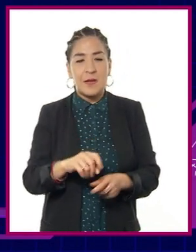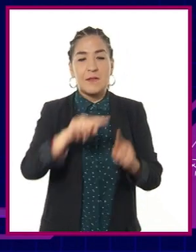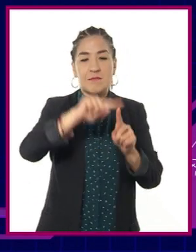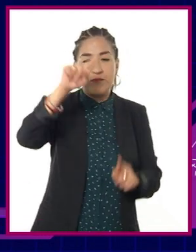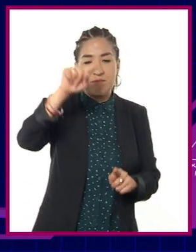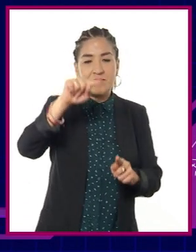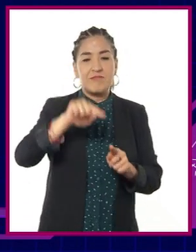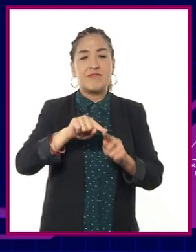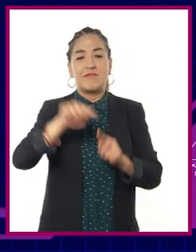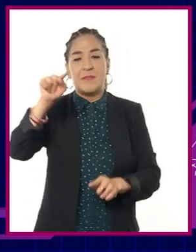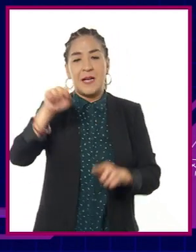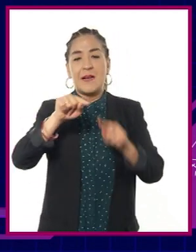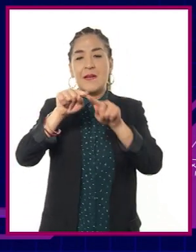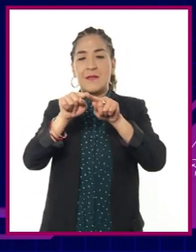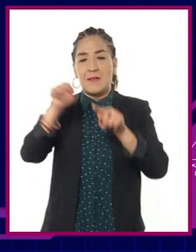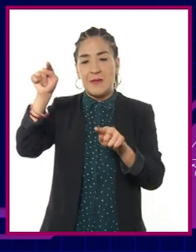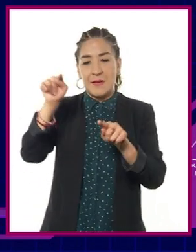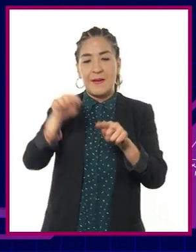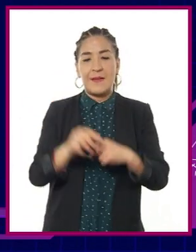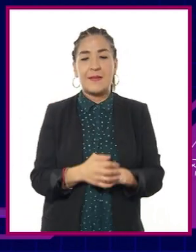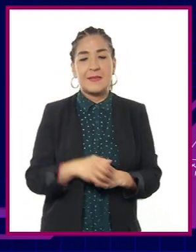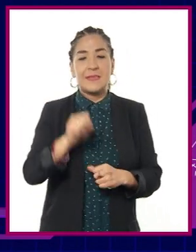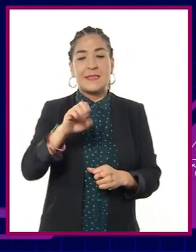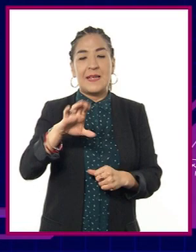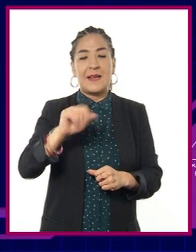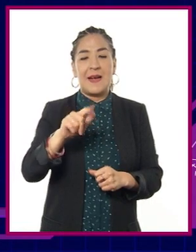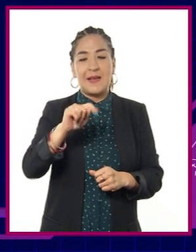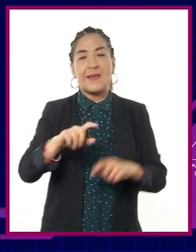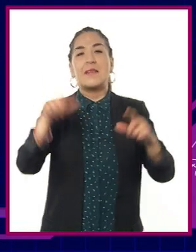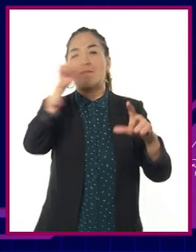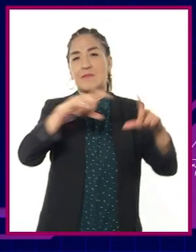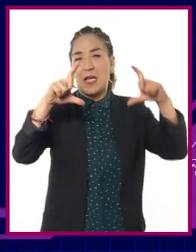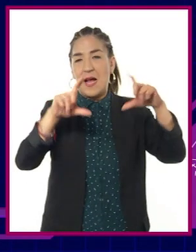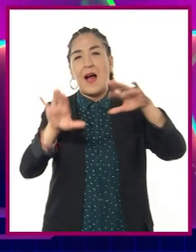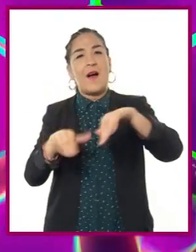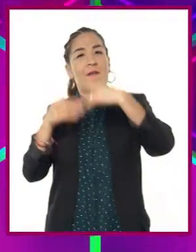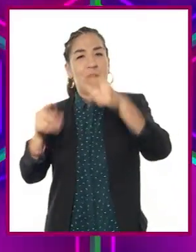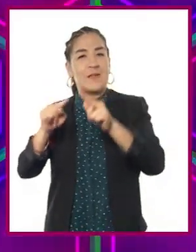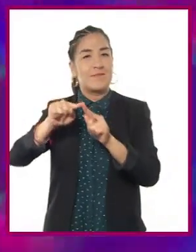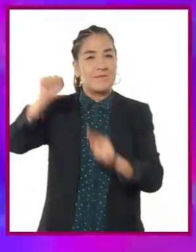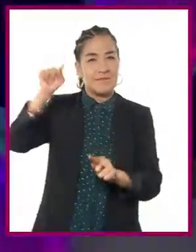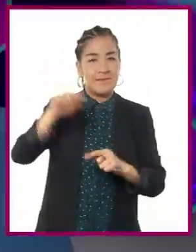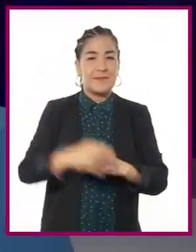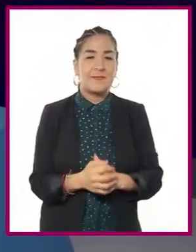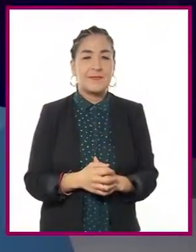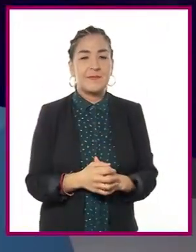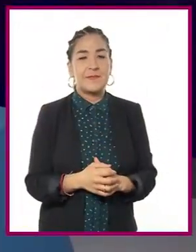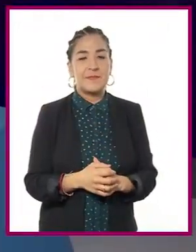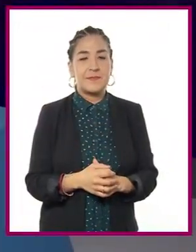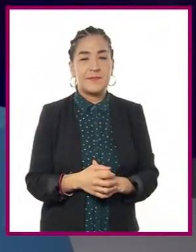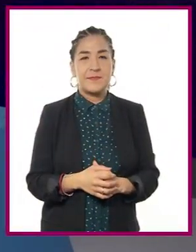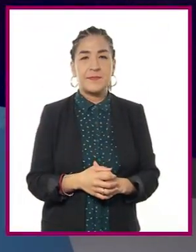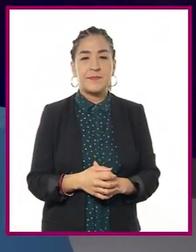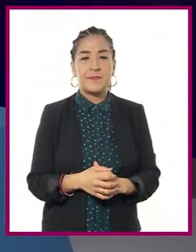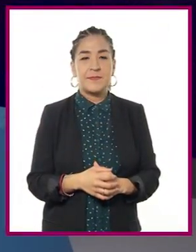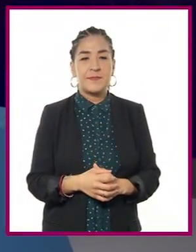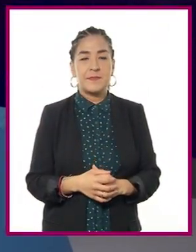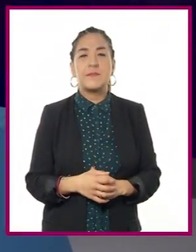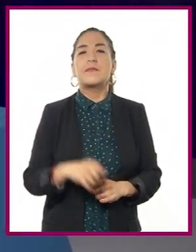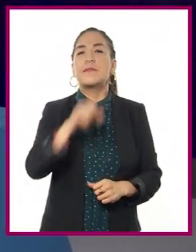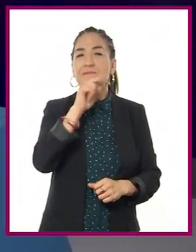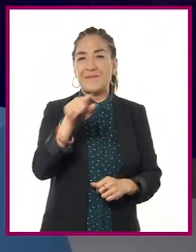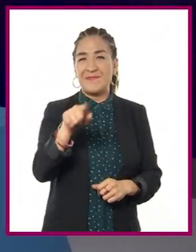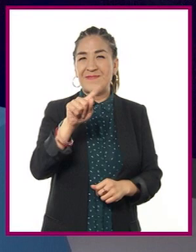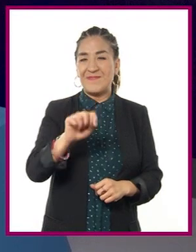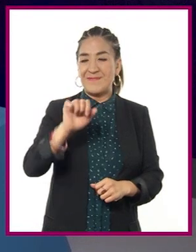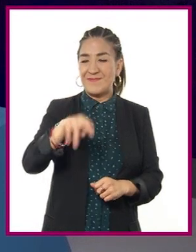diámetro, cuerda, arco, secante y tangente. A propósito de la